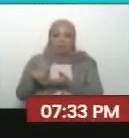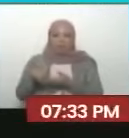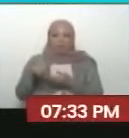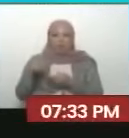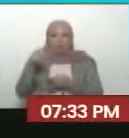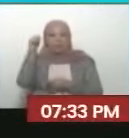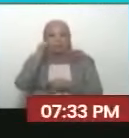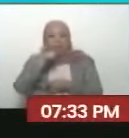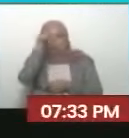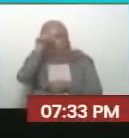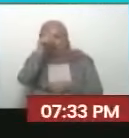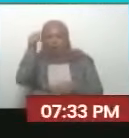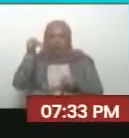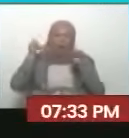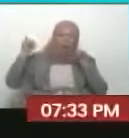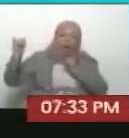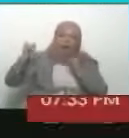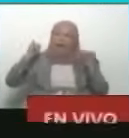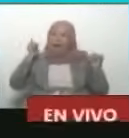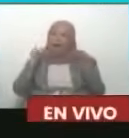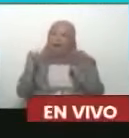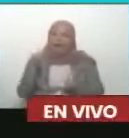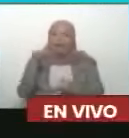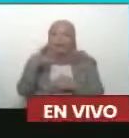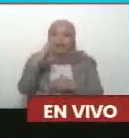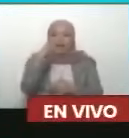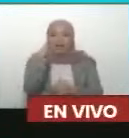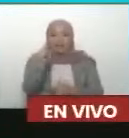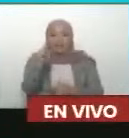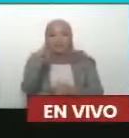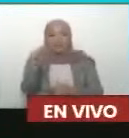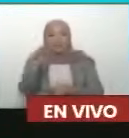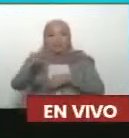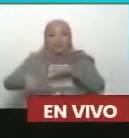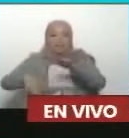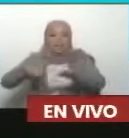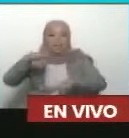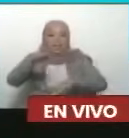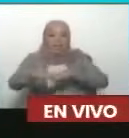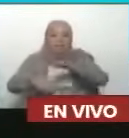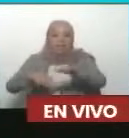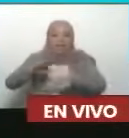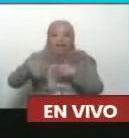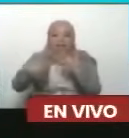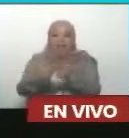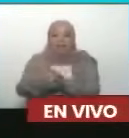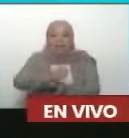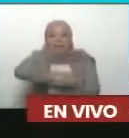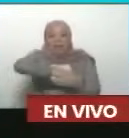Disfrutábamos demasiado en Cata. Y me gustaba nadar de Cata a Catica.